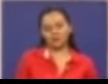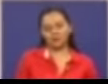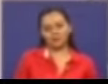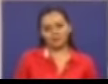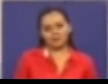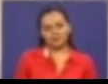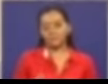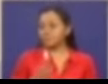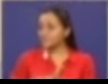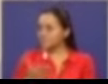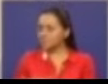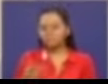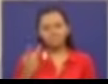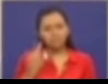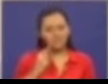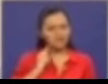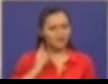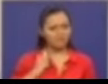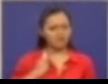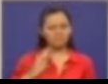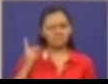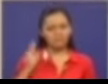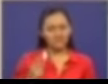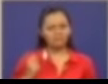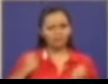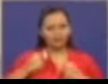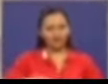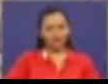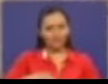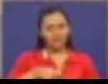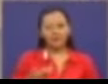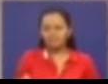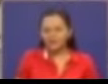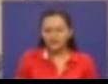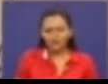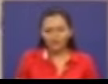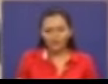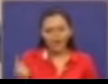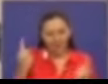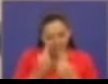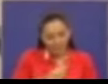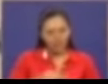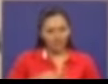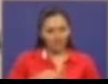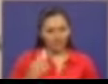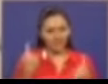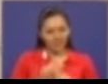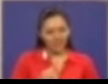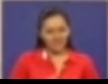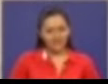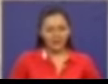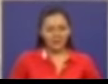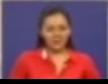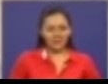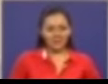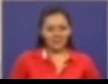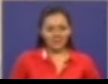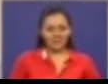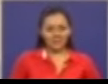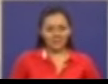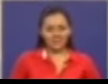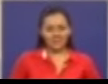¿Ah? Oiga, MASHI, y la misma camisa, pues, y la misma chompa, usted que siempre me raya. Mire ahí, enfóquenlo allá. Estoy en la época del